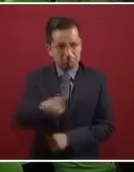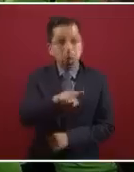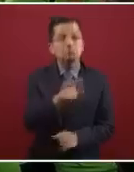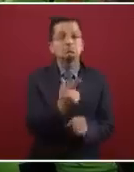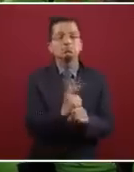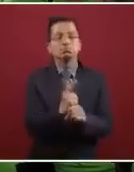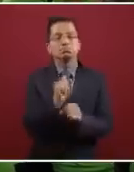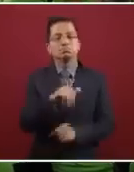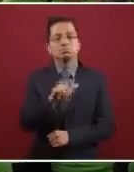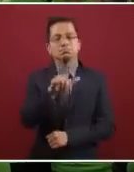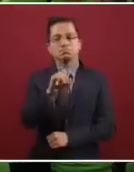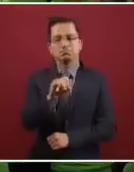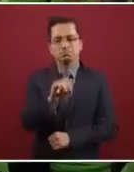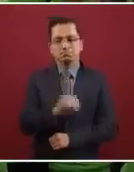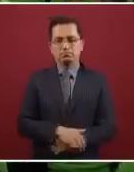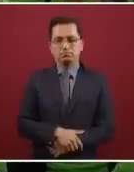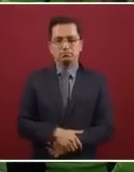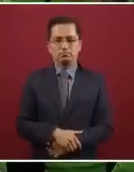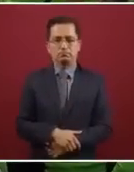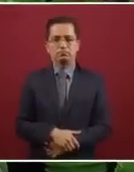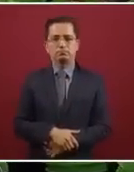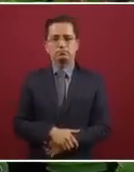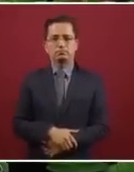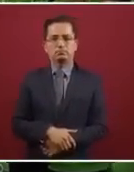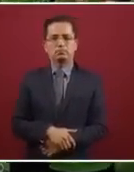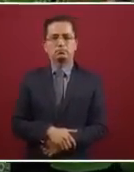licenciado Andrés Manuel López Obrador.